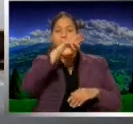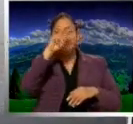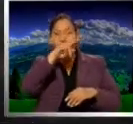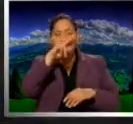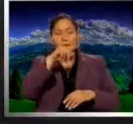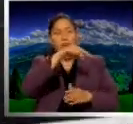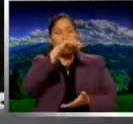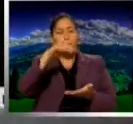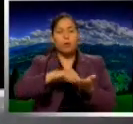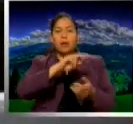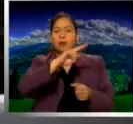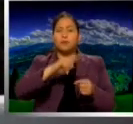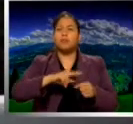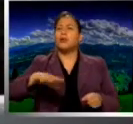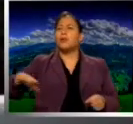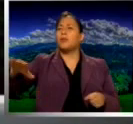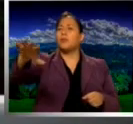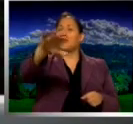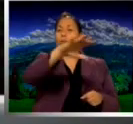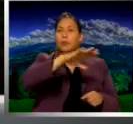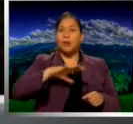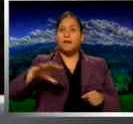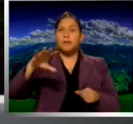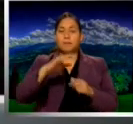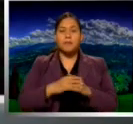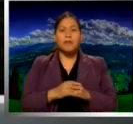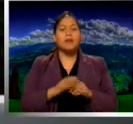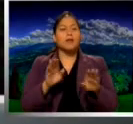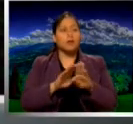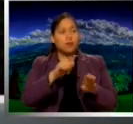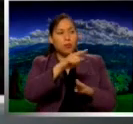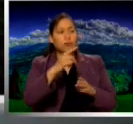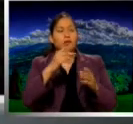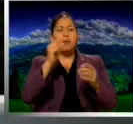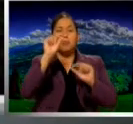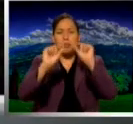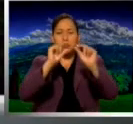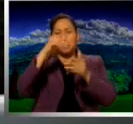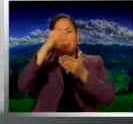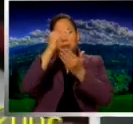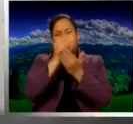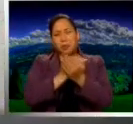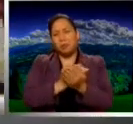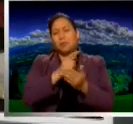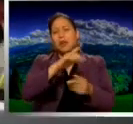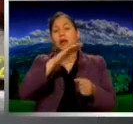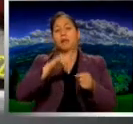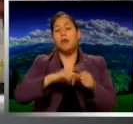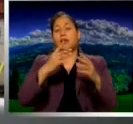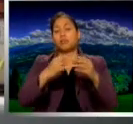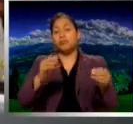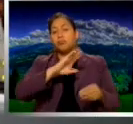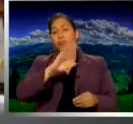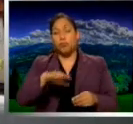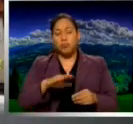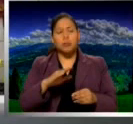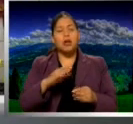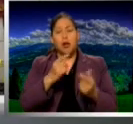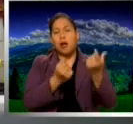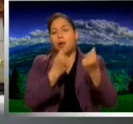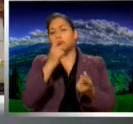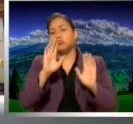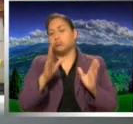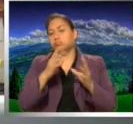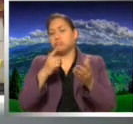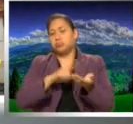zona natural que te digo, que enfrenta un detrimento en sus recursos naturales, han extinguido muchas especies, pero aún así,